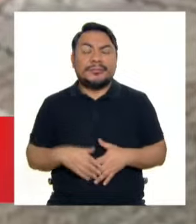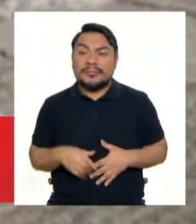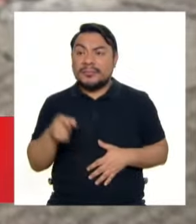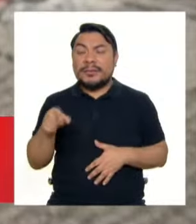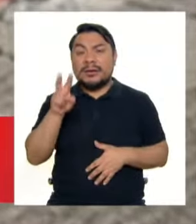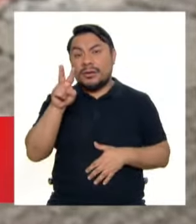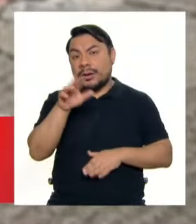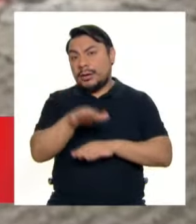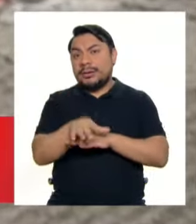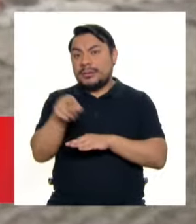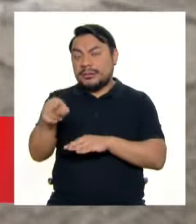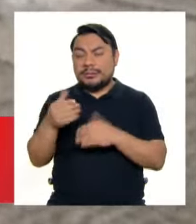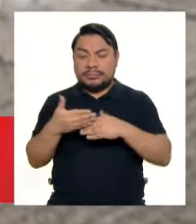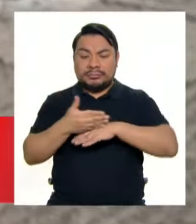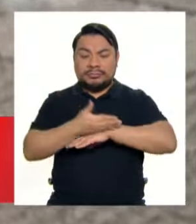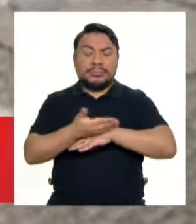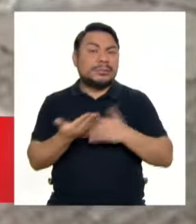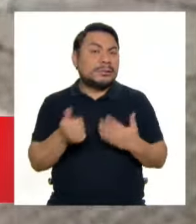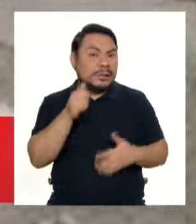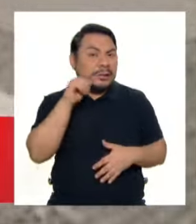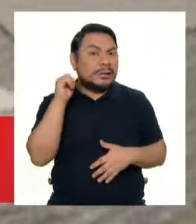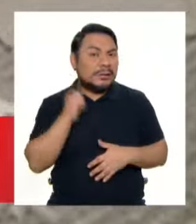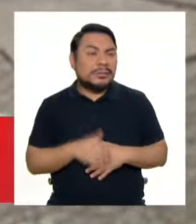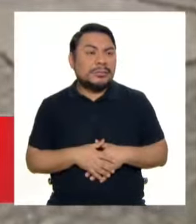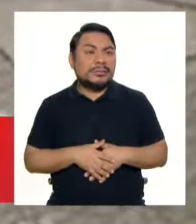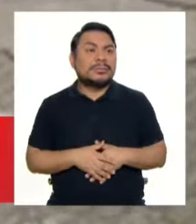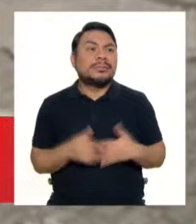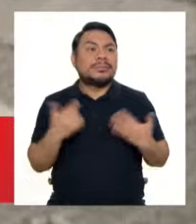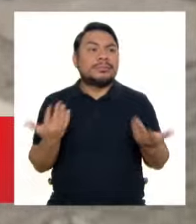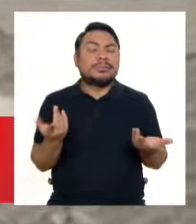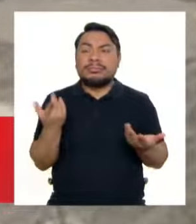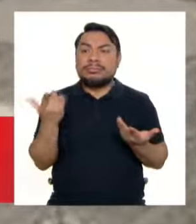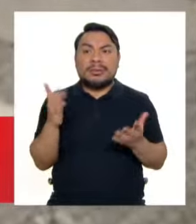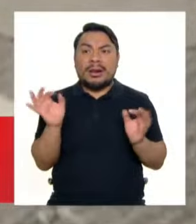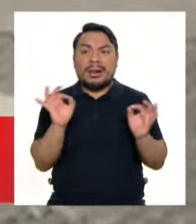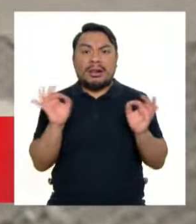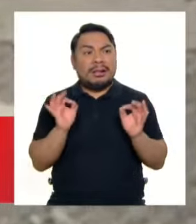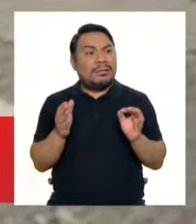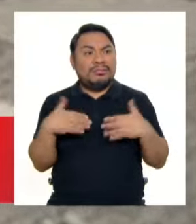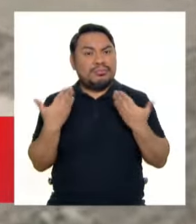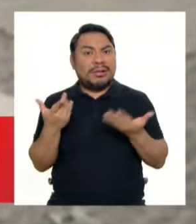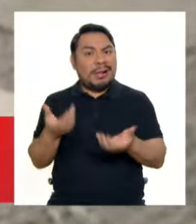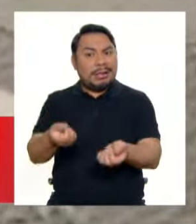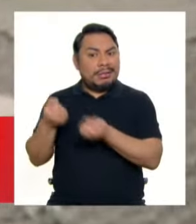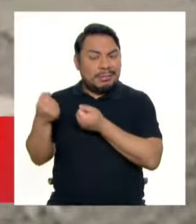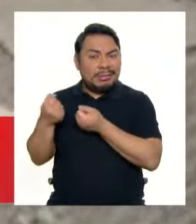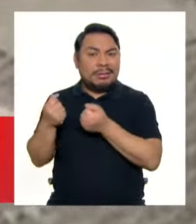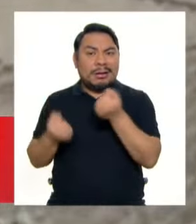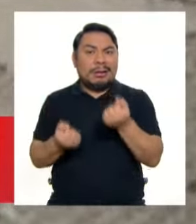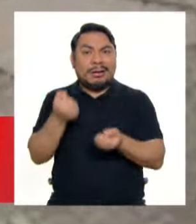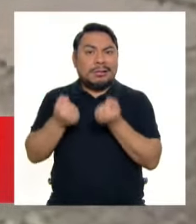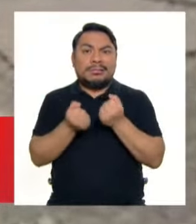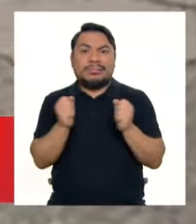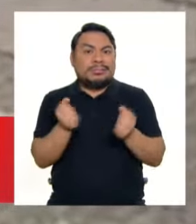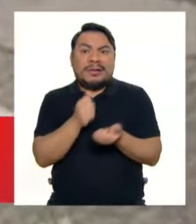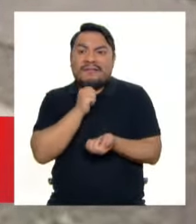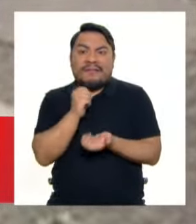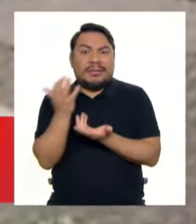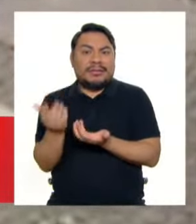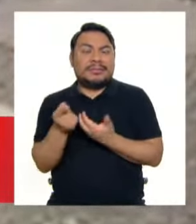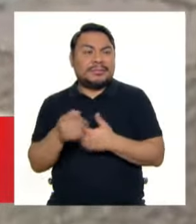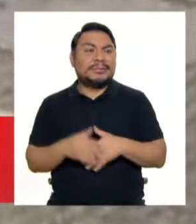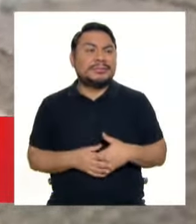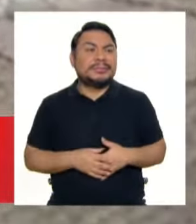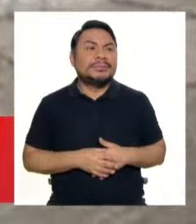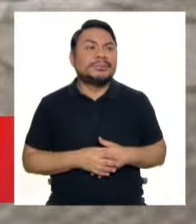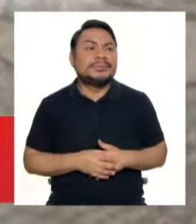2 de la tarde del día de ayer lunes y vemos que todavía no ha sido retirado este volquete y lo que